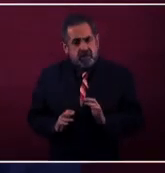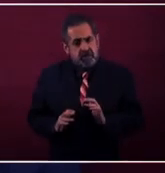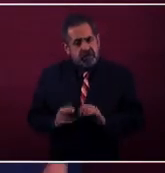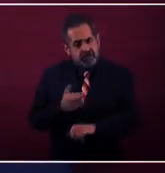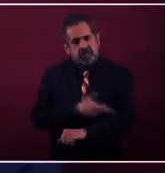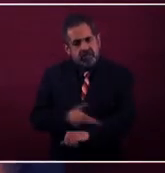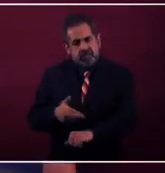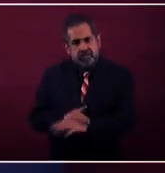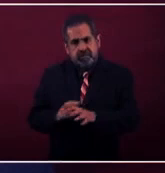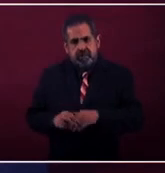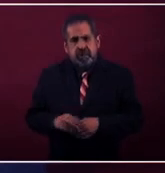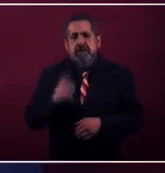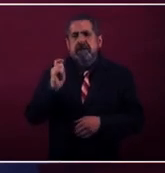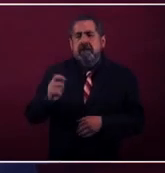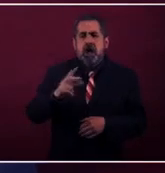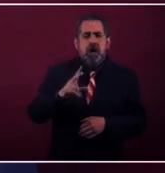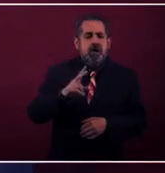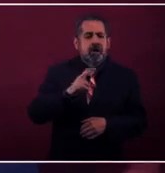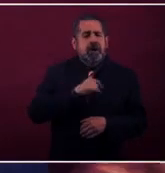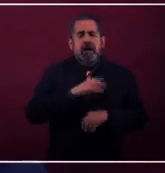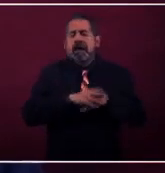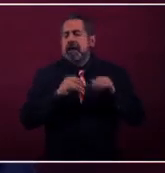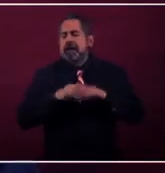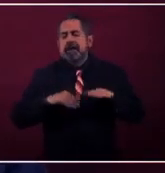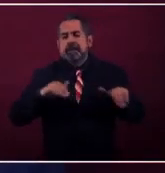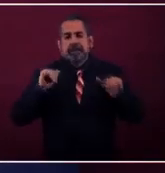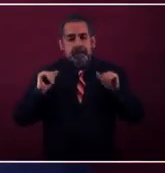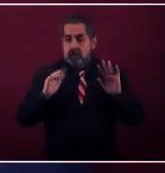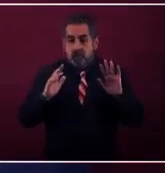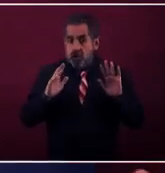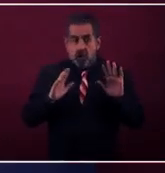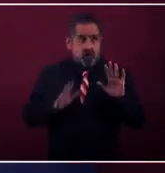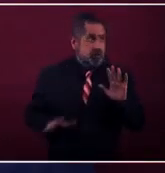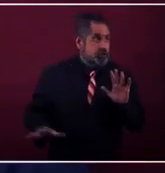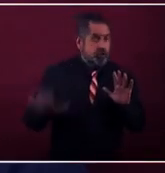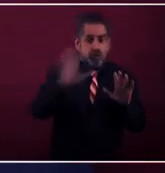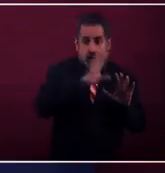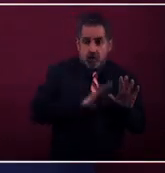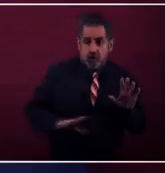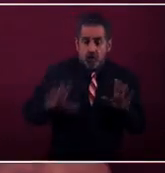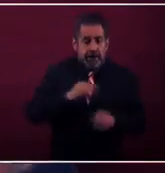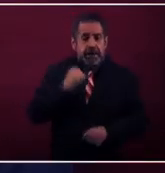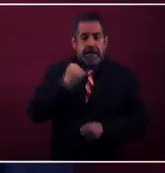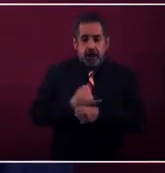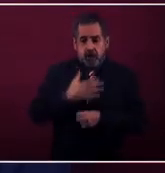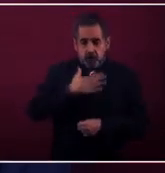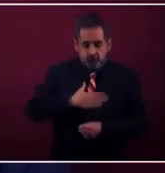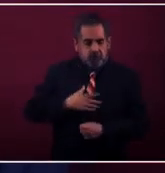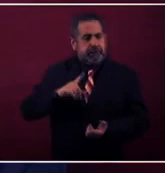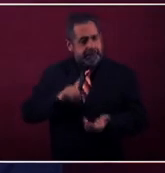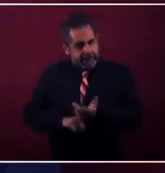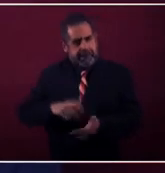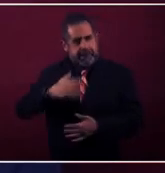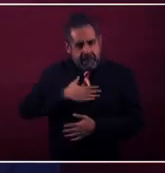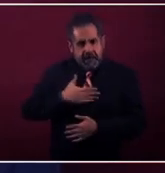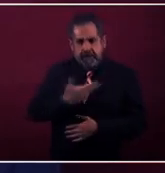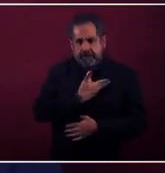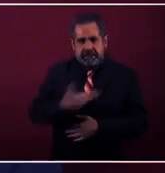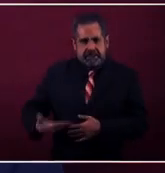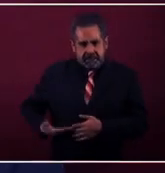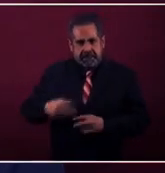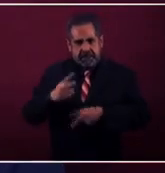no me compete, no, todo lo que sea injusto le compete al